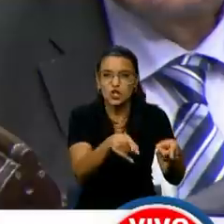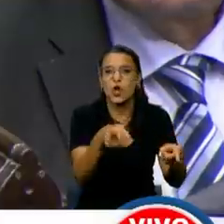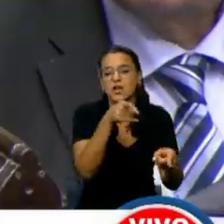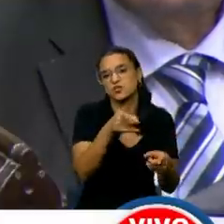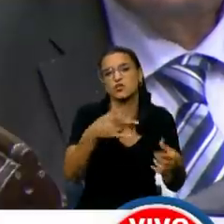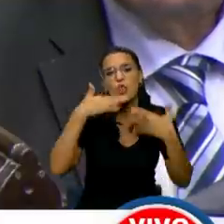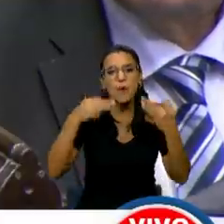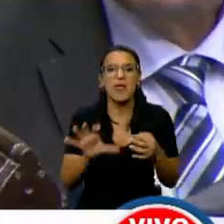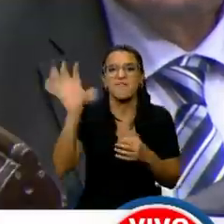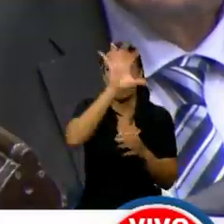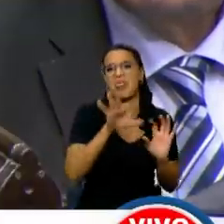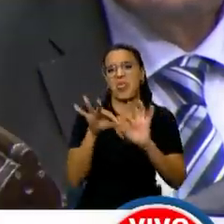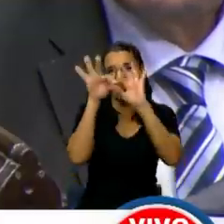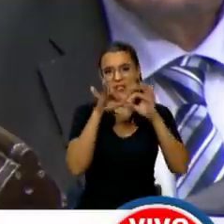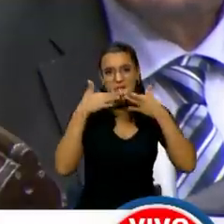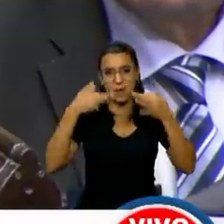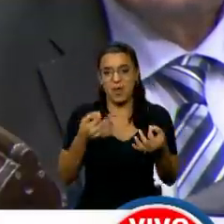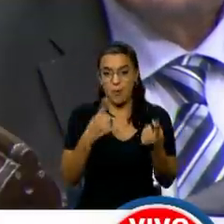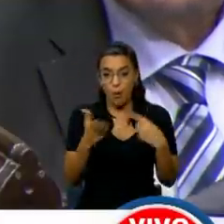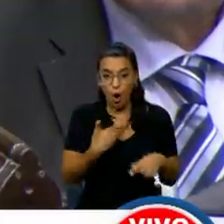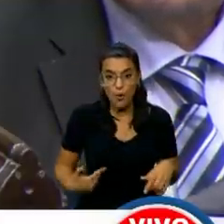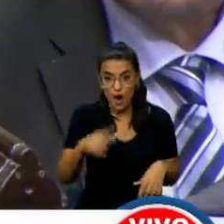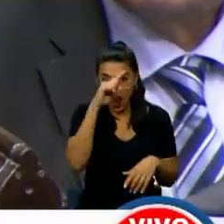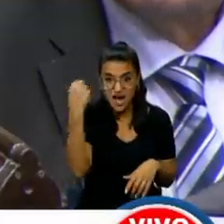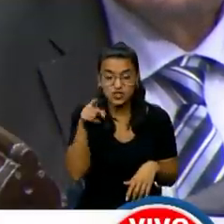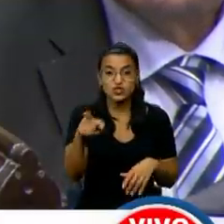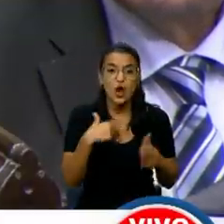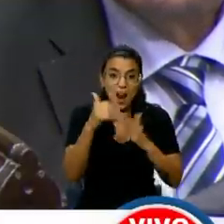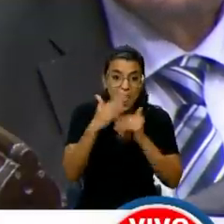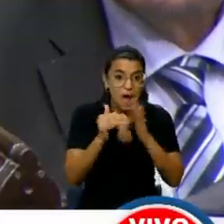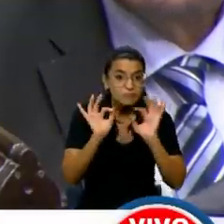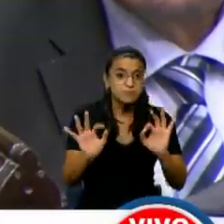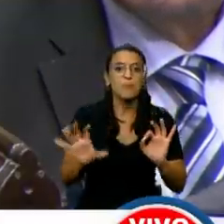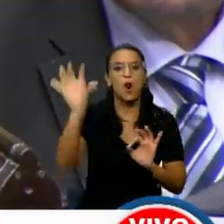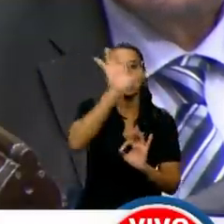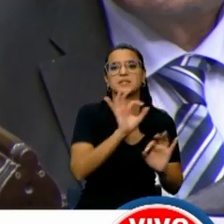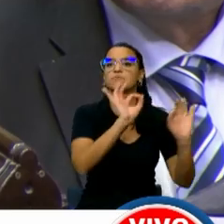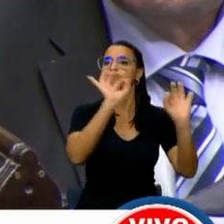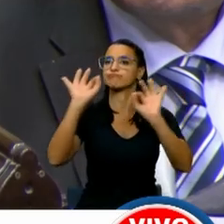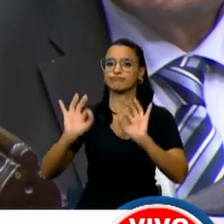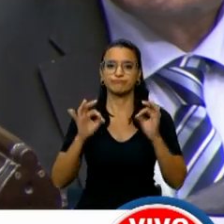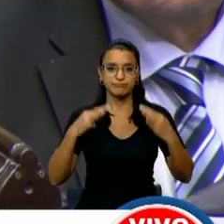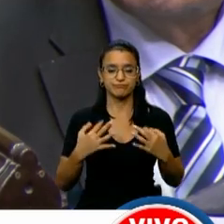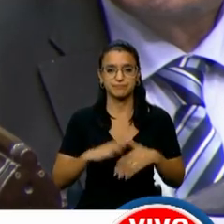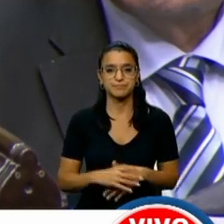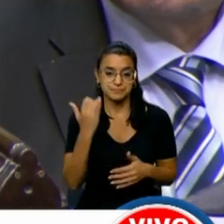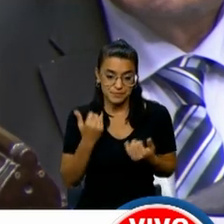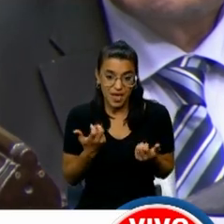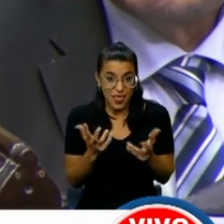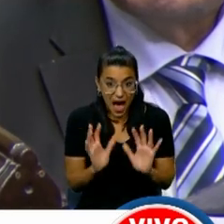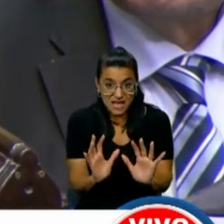verdadera visión federal cuando el gobierno nacional hace las obras que tiene que hacer en cada provincia dicho esto